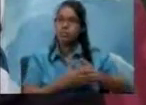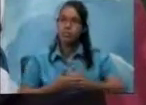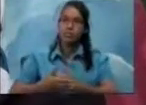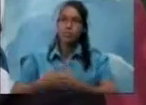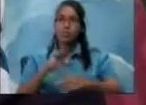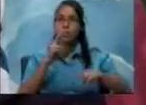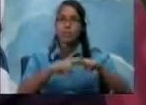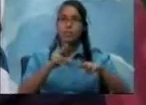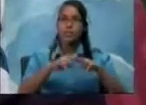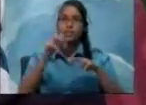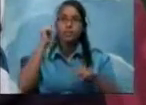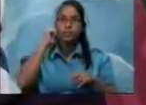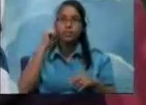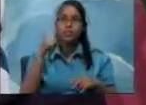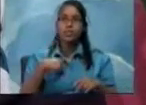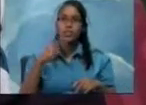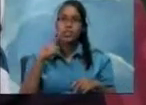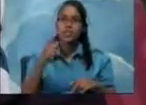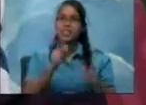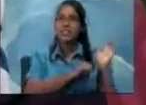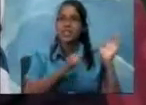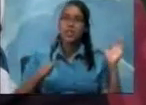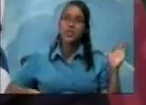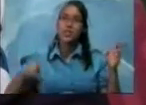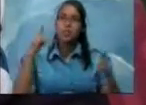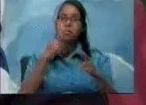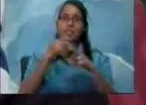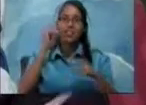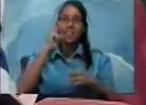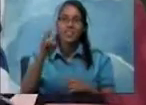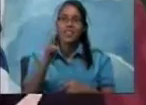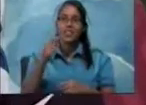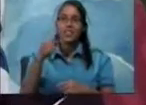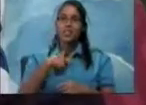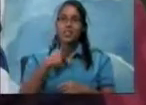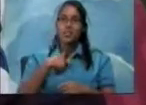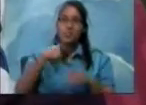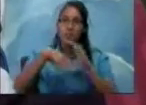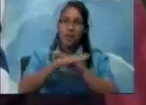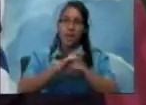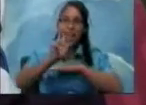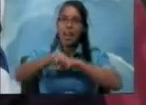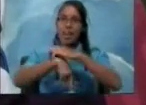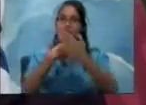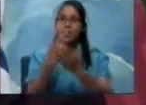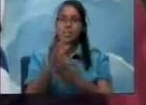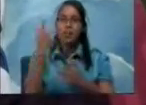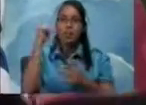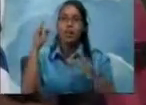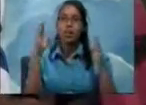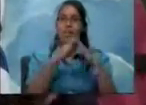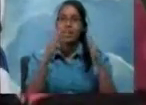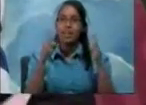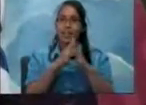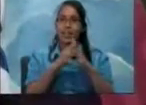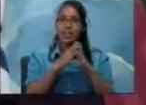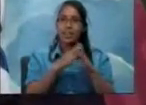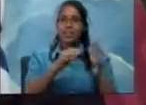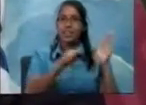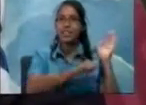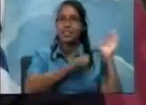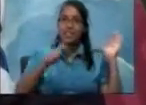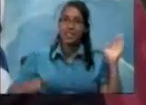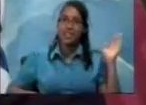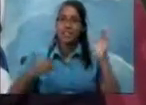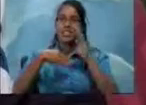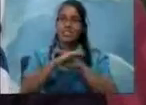que tú yo dije que el señor reprende al vale Yo me voy a la vigilia internacional por la casa el señor la saca con vi y el